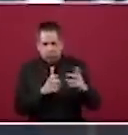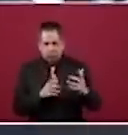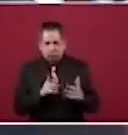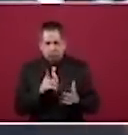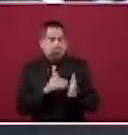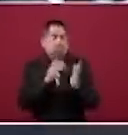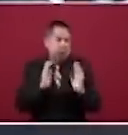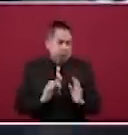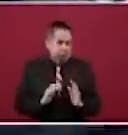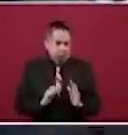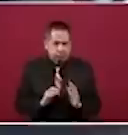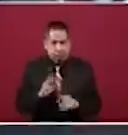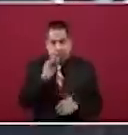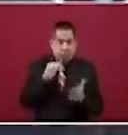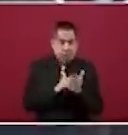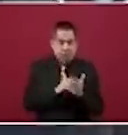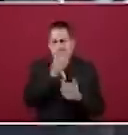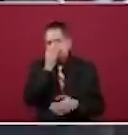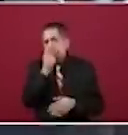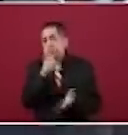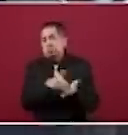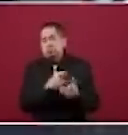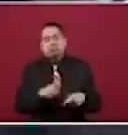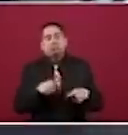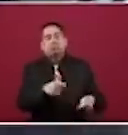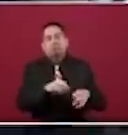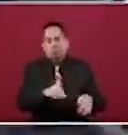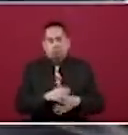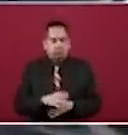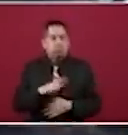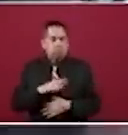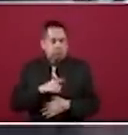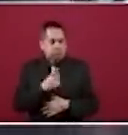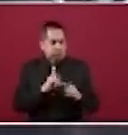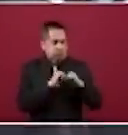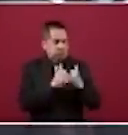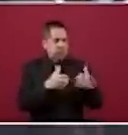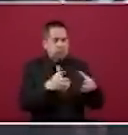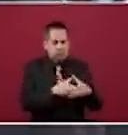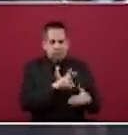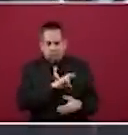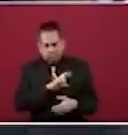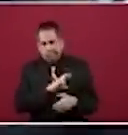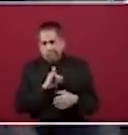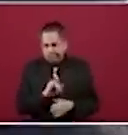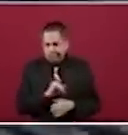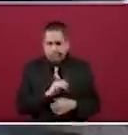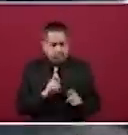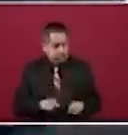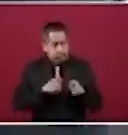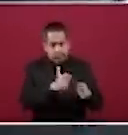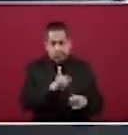mil, de los 40 mil. Y sí hay una asociación con una empresa privada, y sí se les